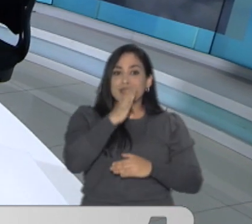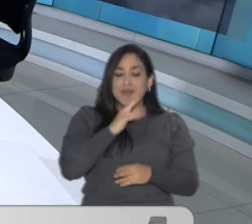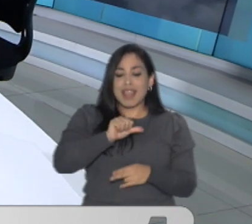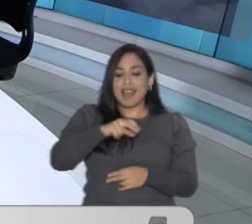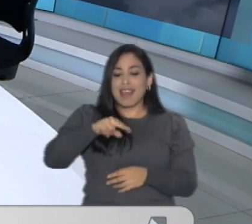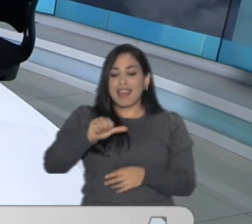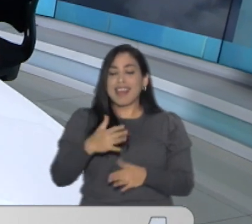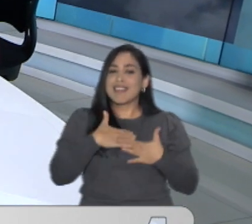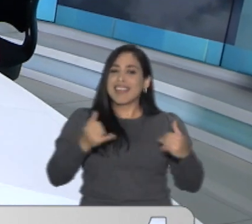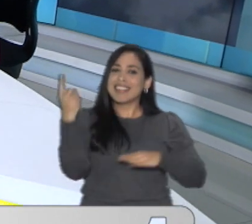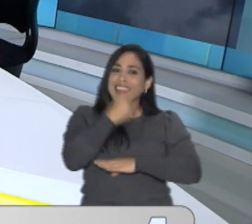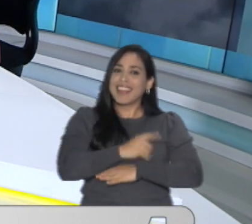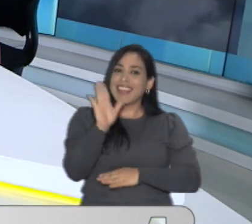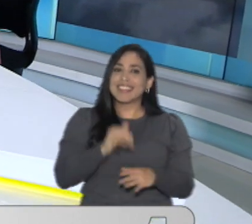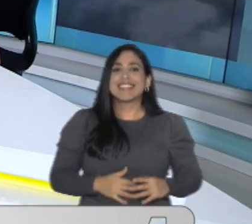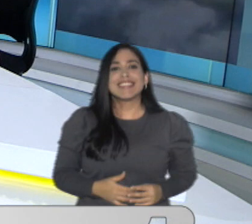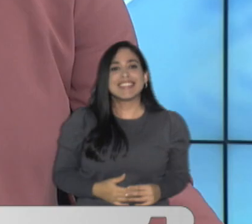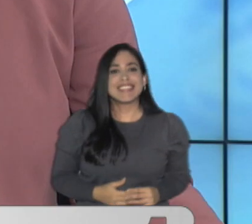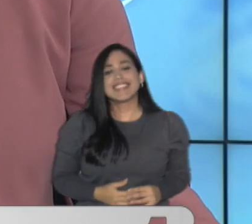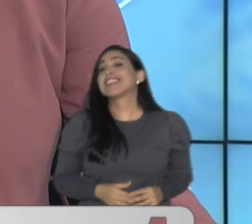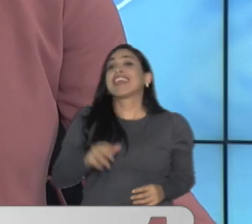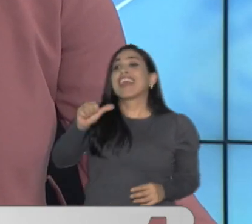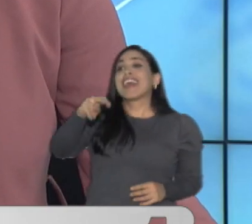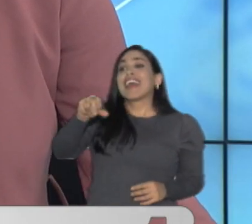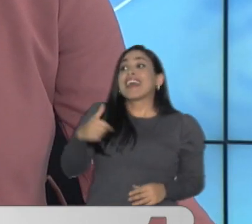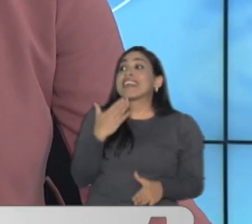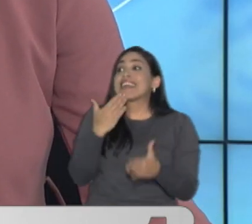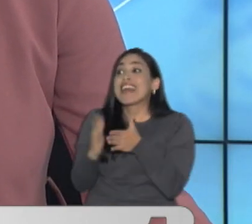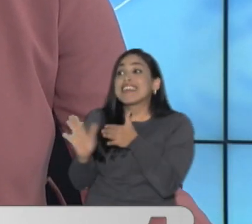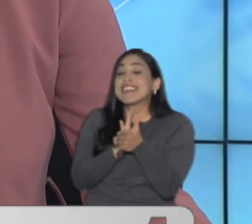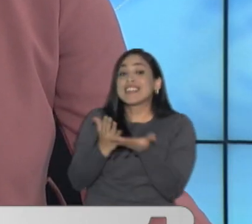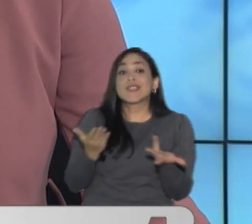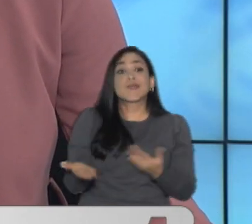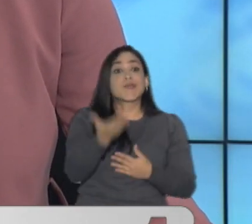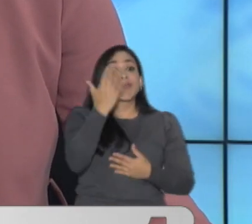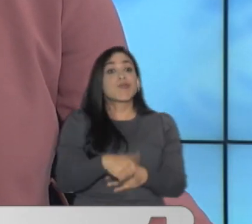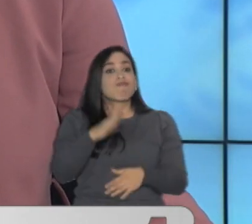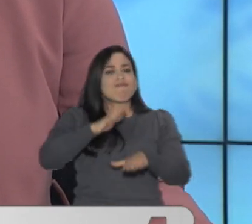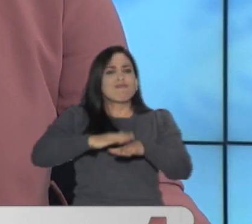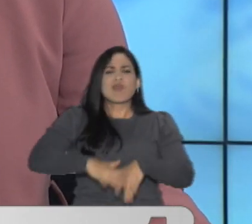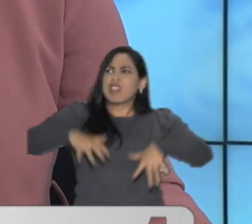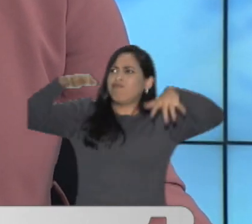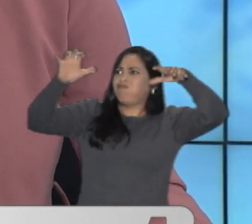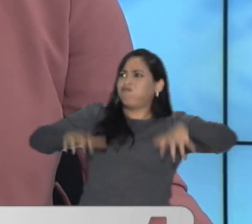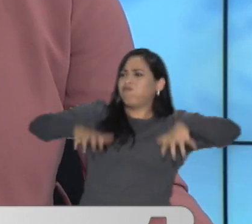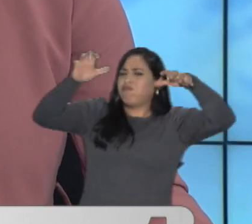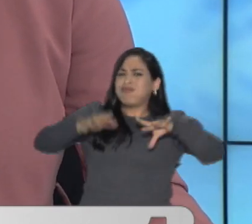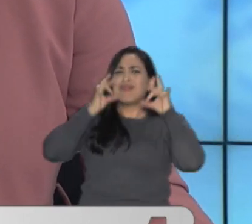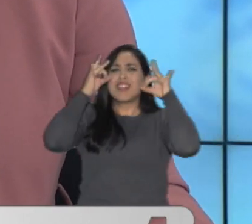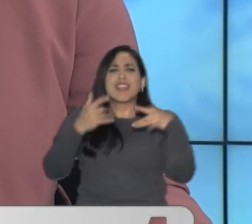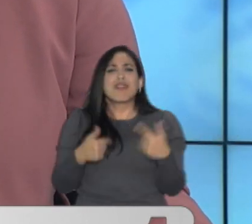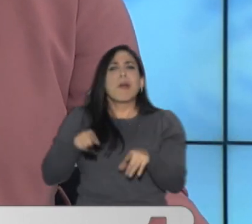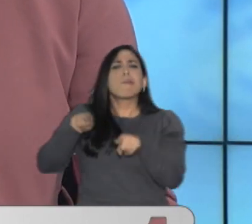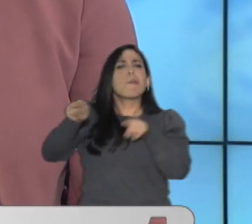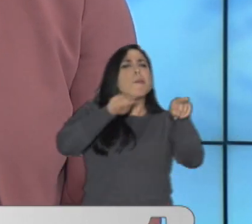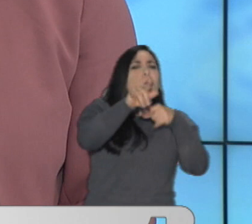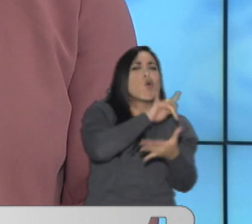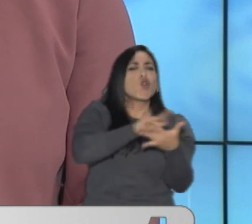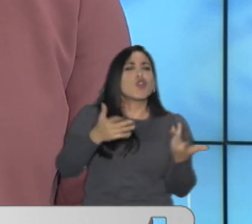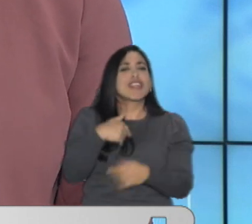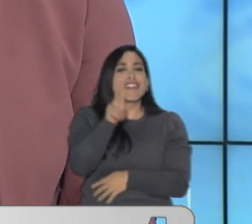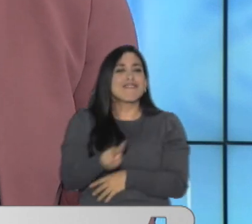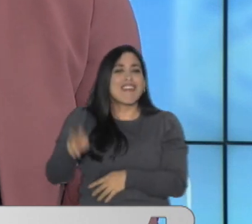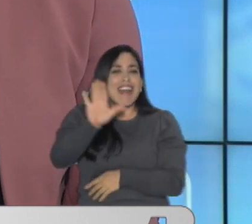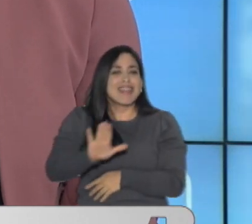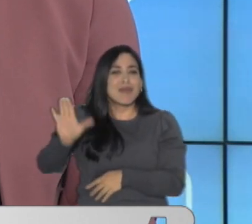Ana Mercedes Ariza. Feliz día para todos. Ana Mercedes, gracias. Y por las fuertes lluvias que han ocasionado las distintas emergencias en el Valle